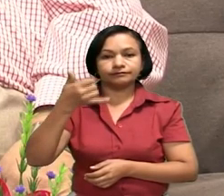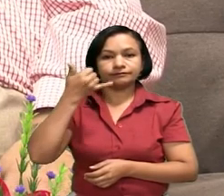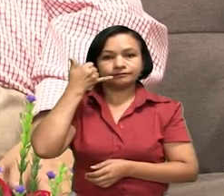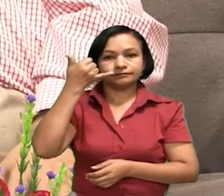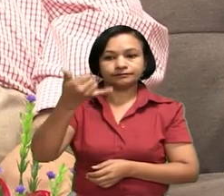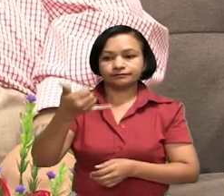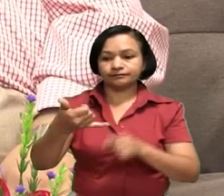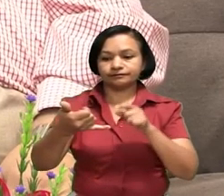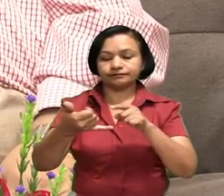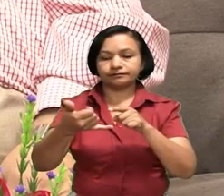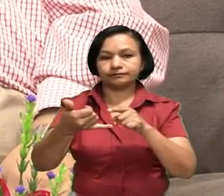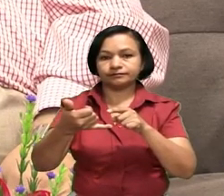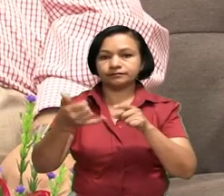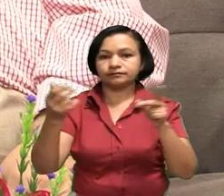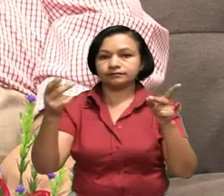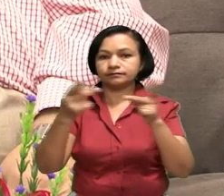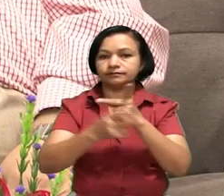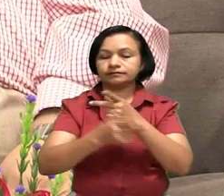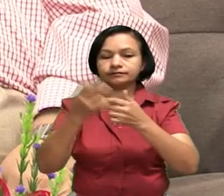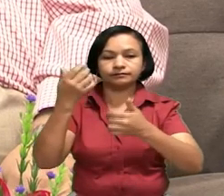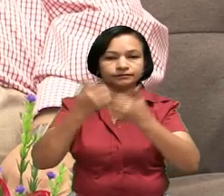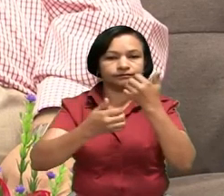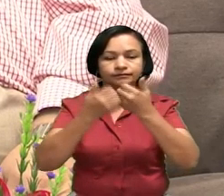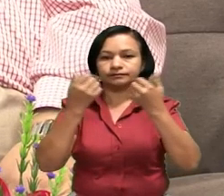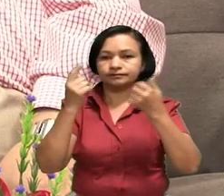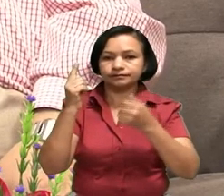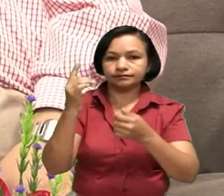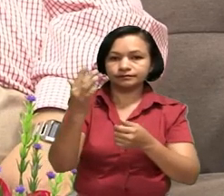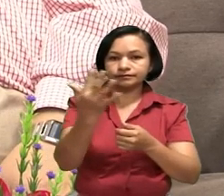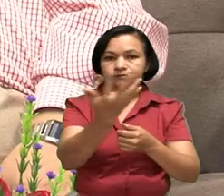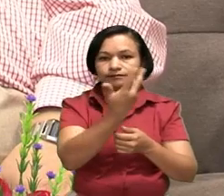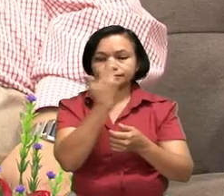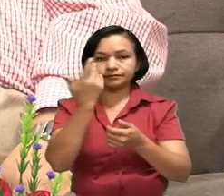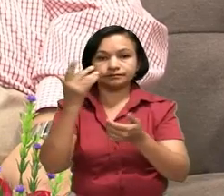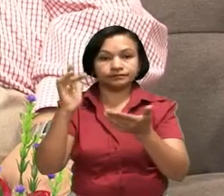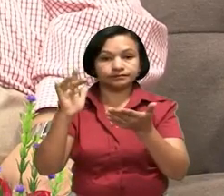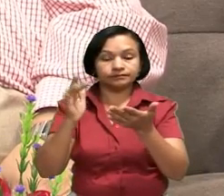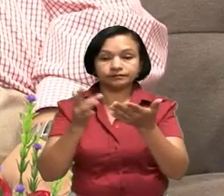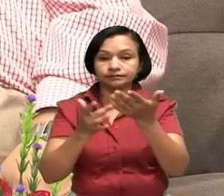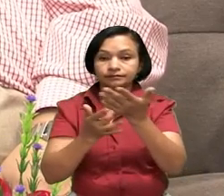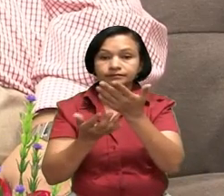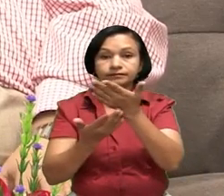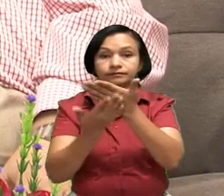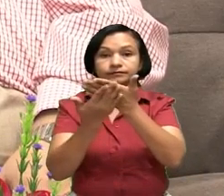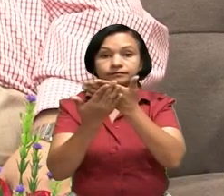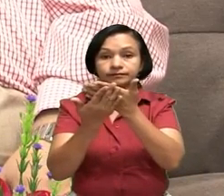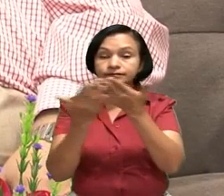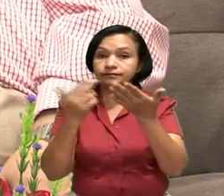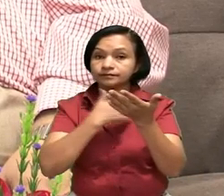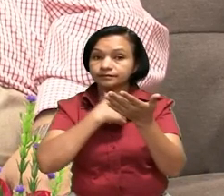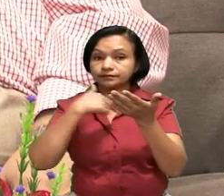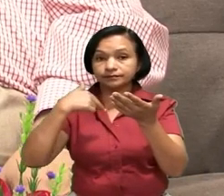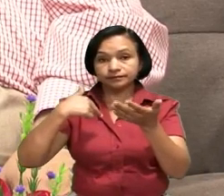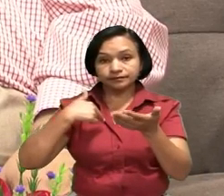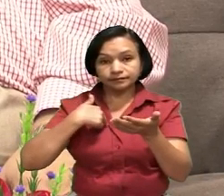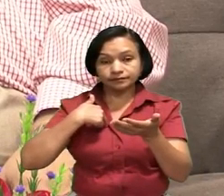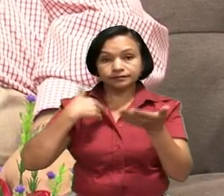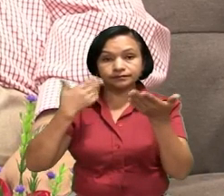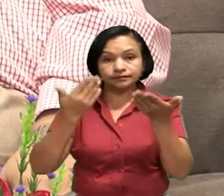han hecho averías por todos lados y entonces la tecnología que se creó para